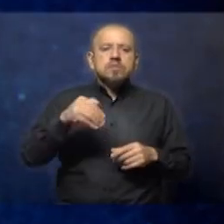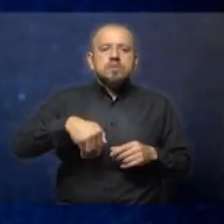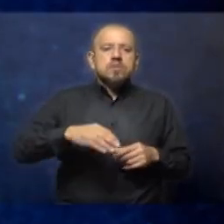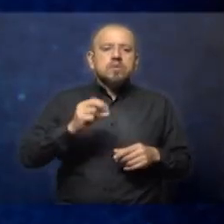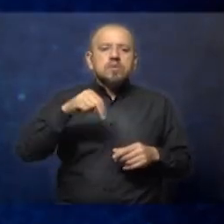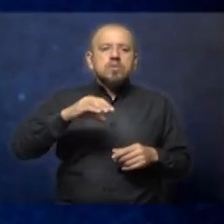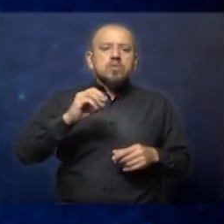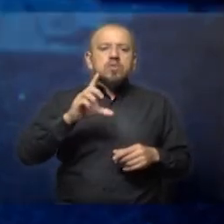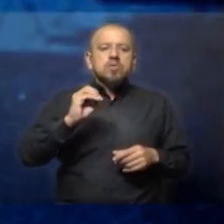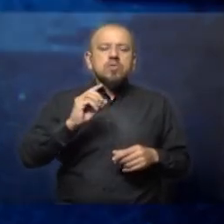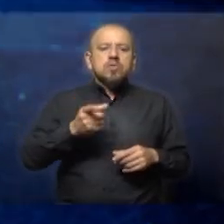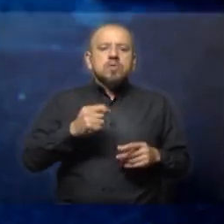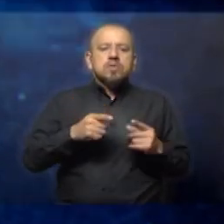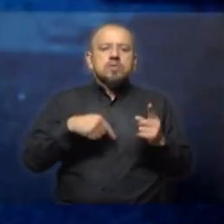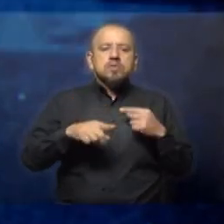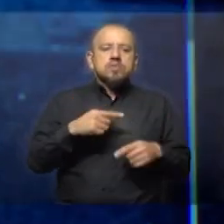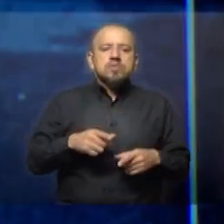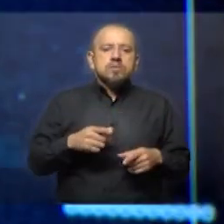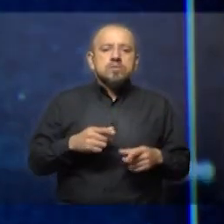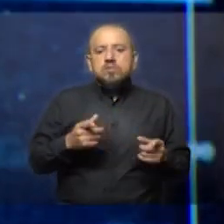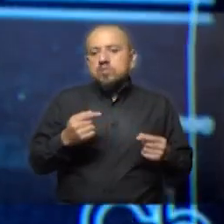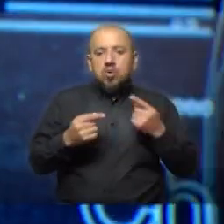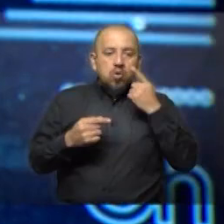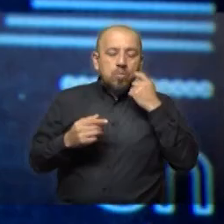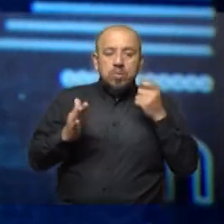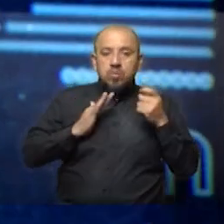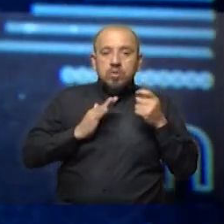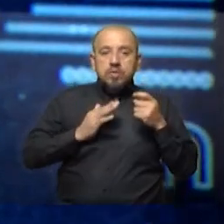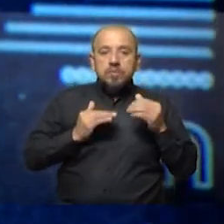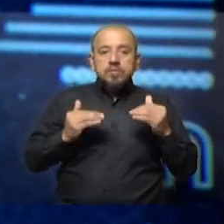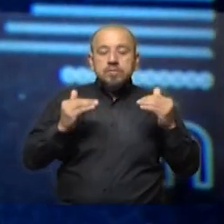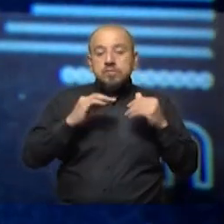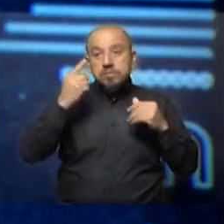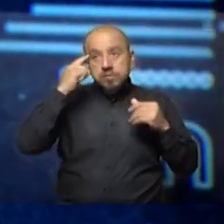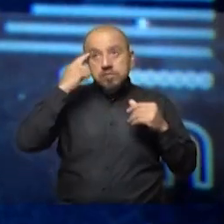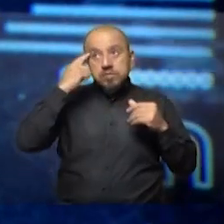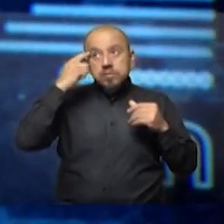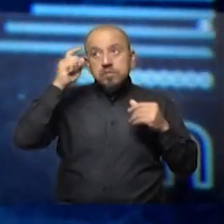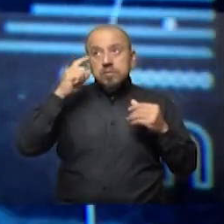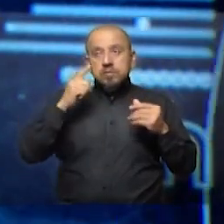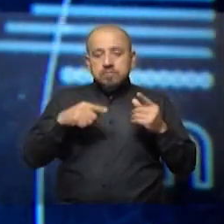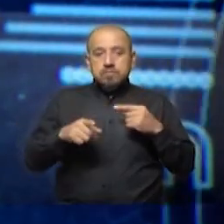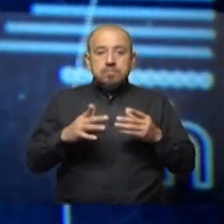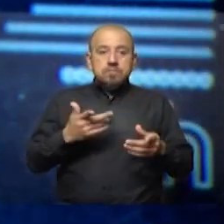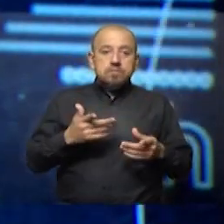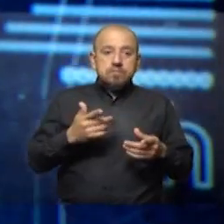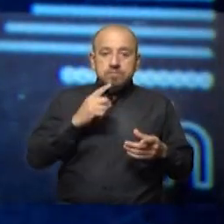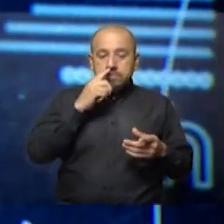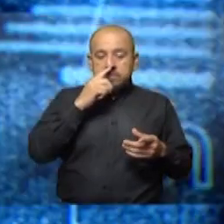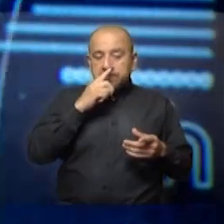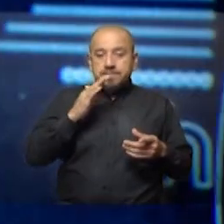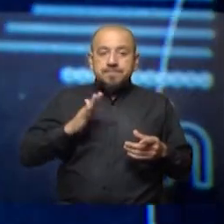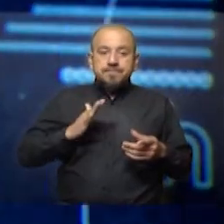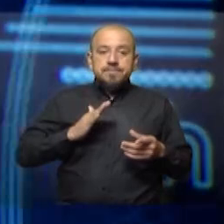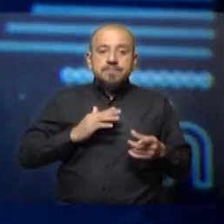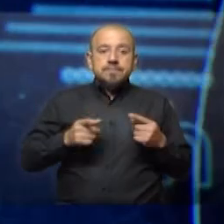le llama que es el matrimonio heterosexual sí Y que lo ideal es que la mujer viva esa experiencia del matrimonio